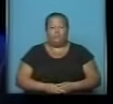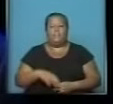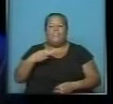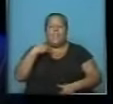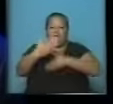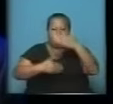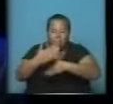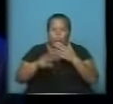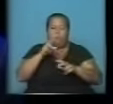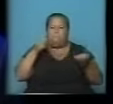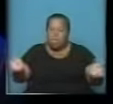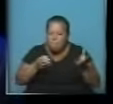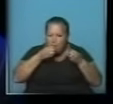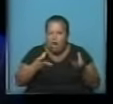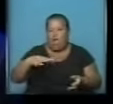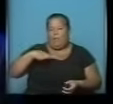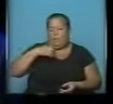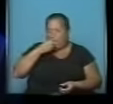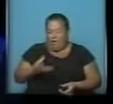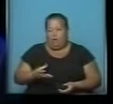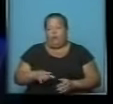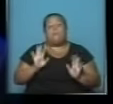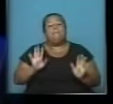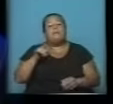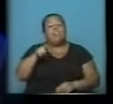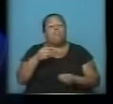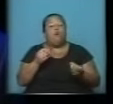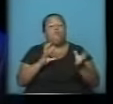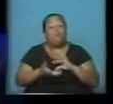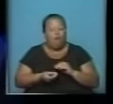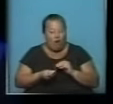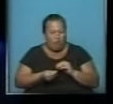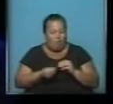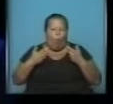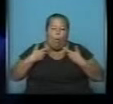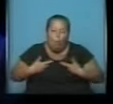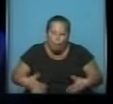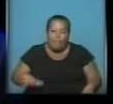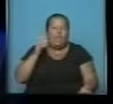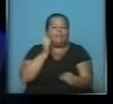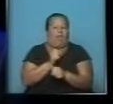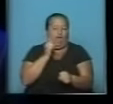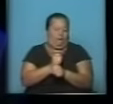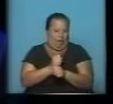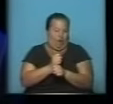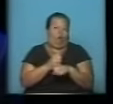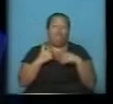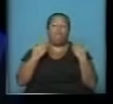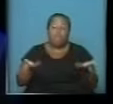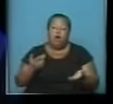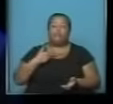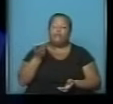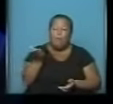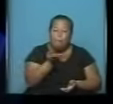que es crecer, progresar, vivir mejor. Pero eso se hace con humildad y trabajo. Y por eso les